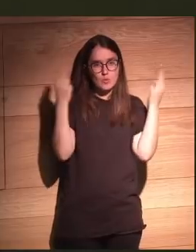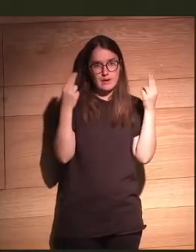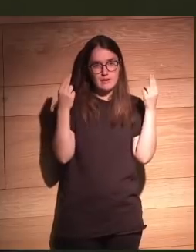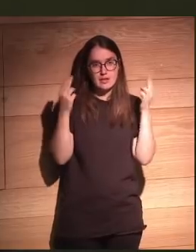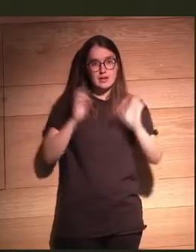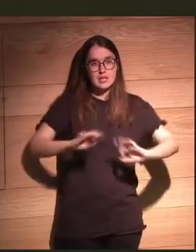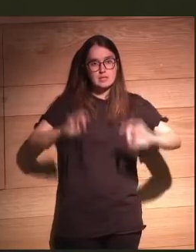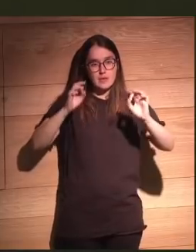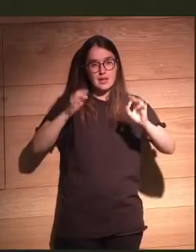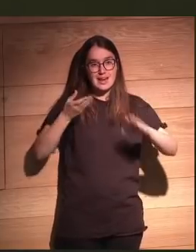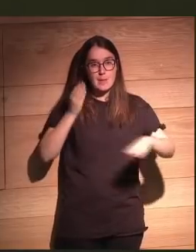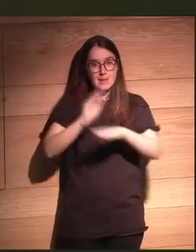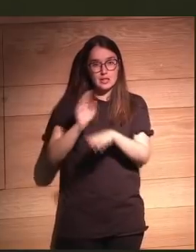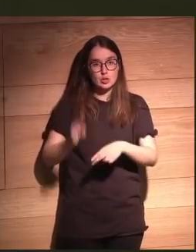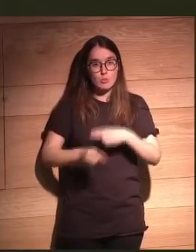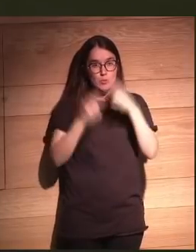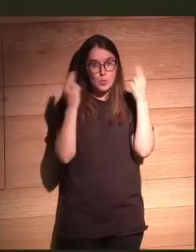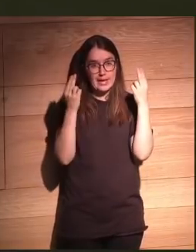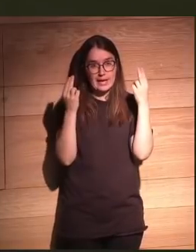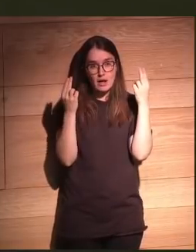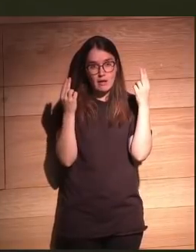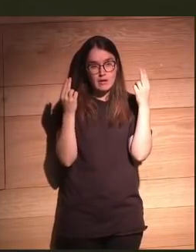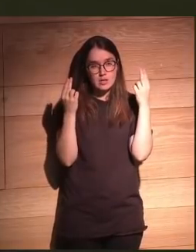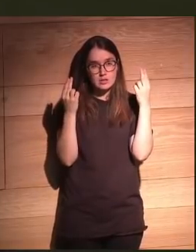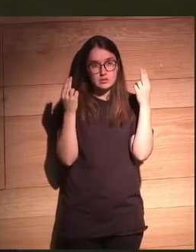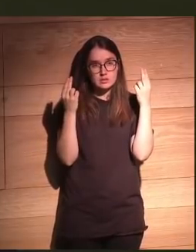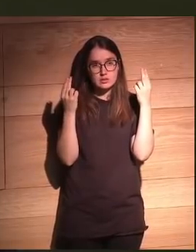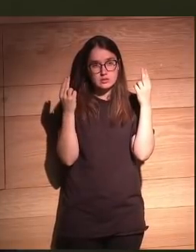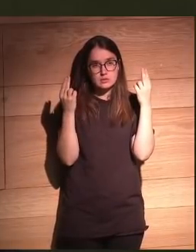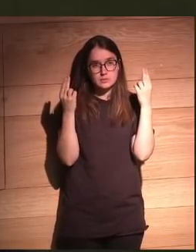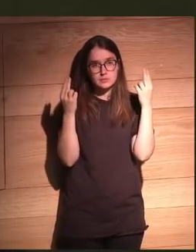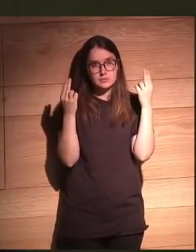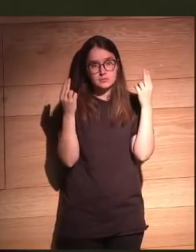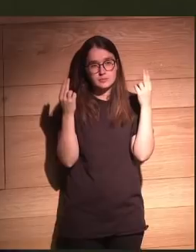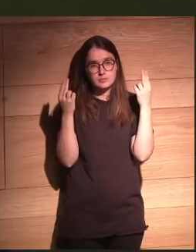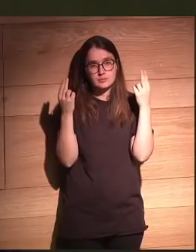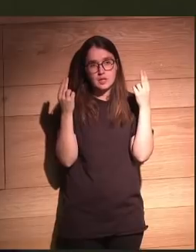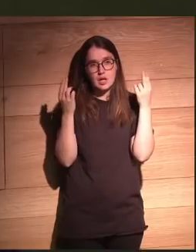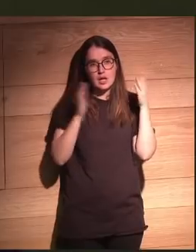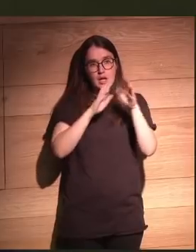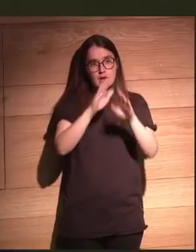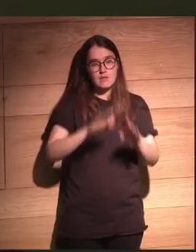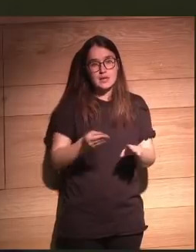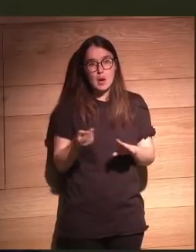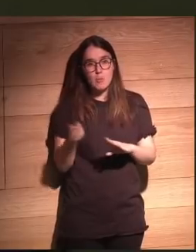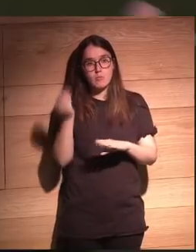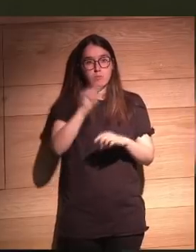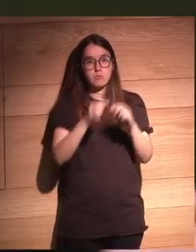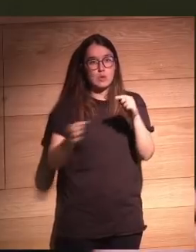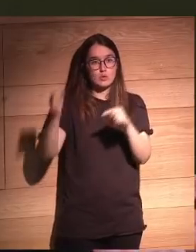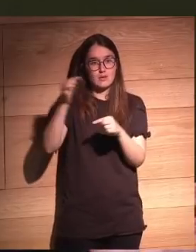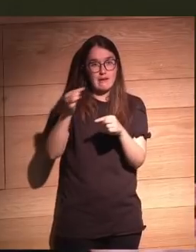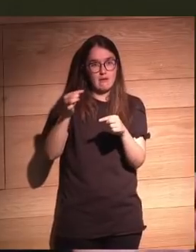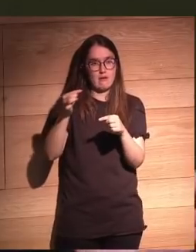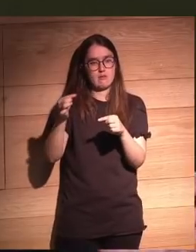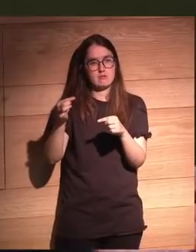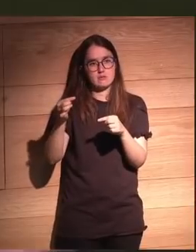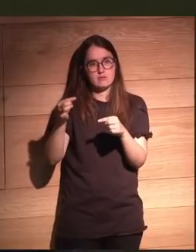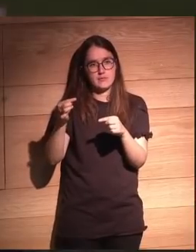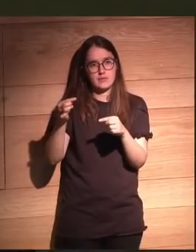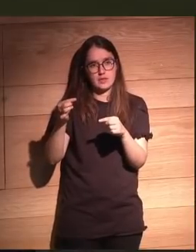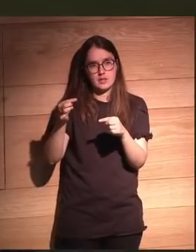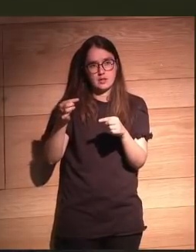sobre todo la inversión pública no acabe convirtiéndose en plusvalías